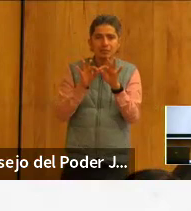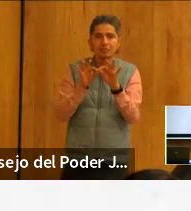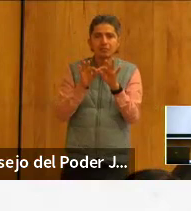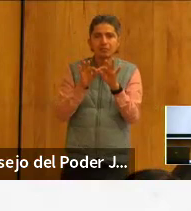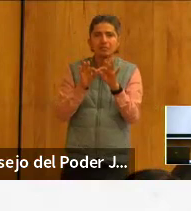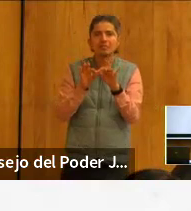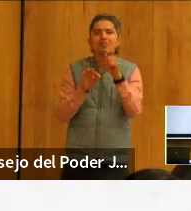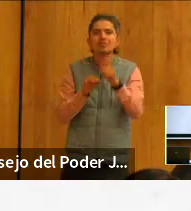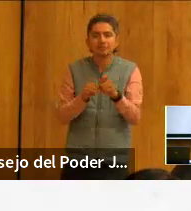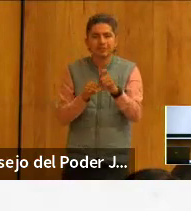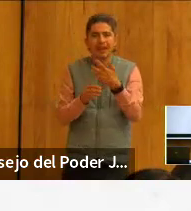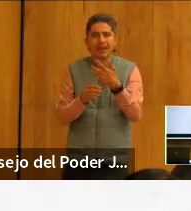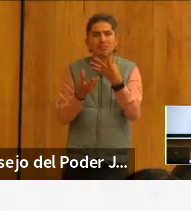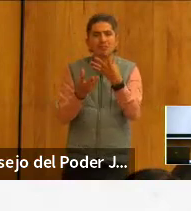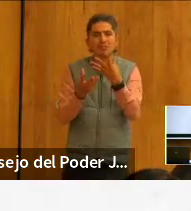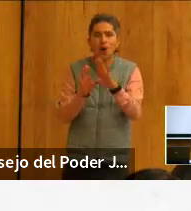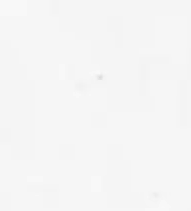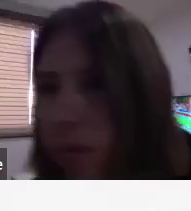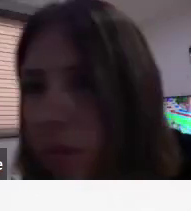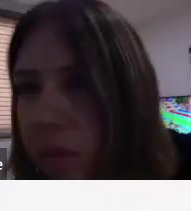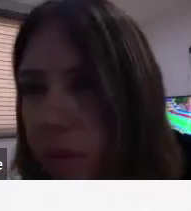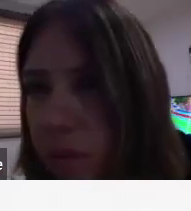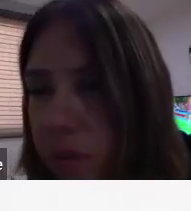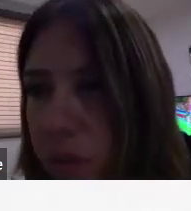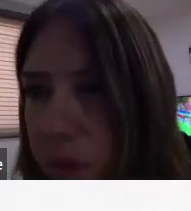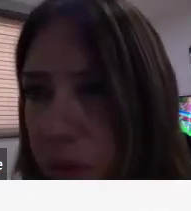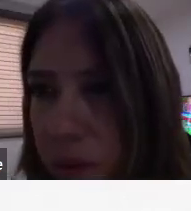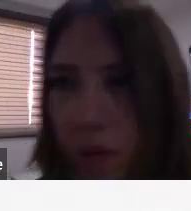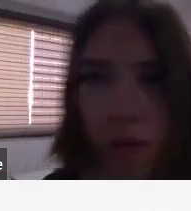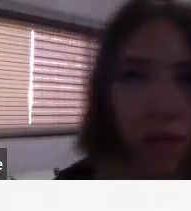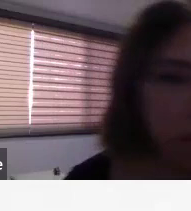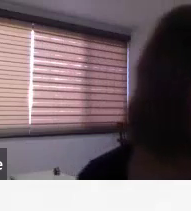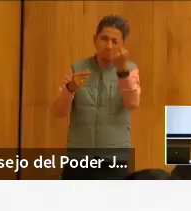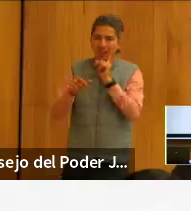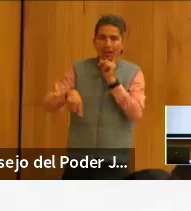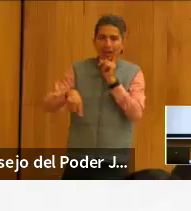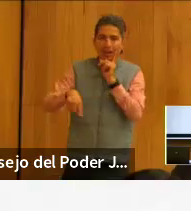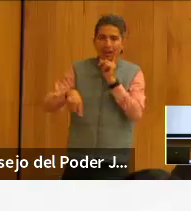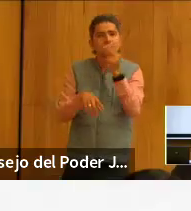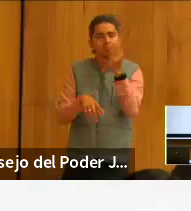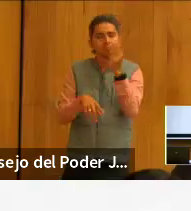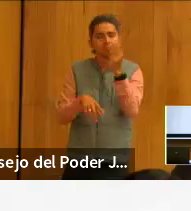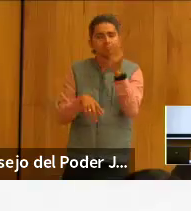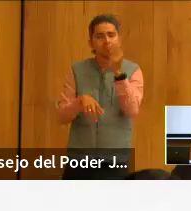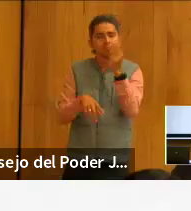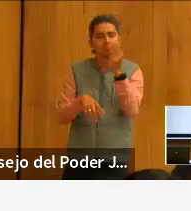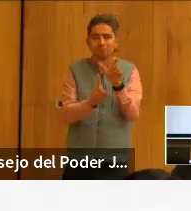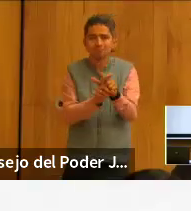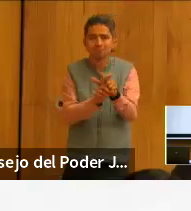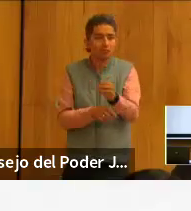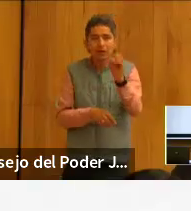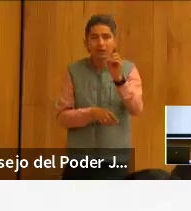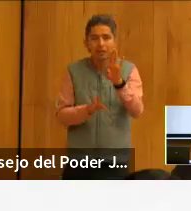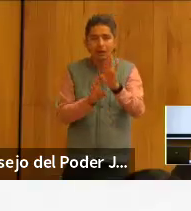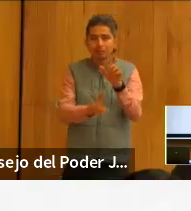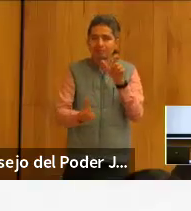donde se observa violencia de género, donde podemos nosotros en esta etapa de medidas cautelares o decretar